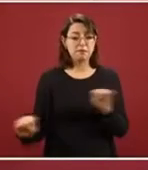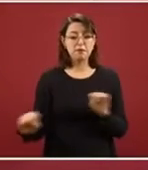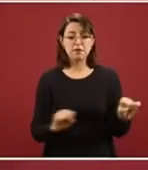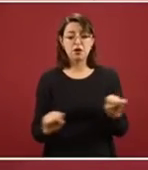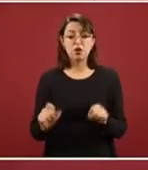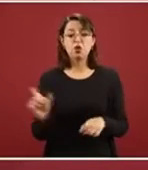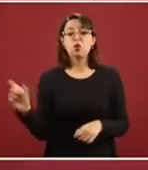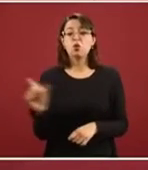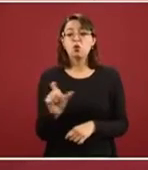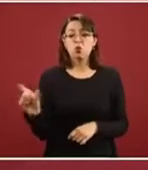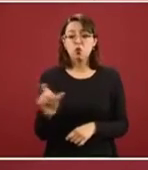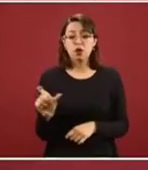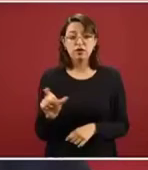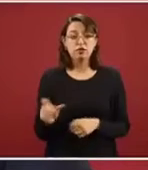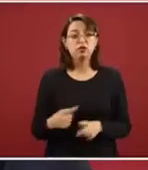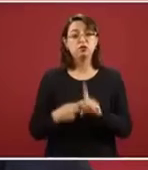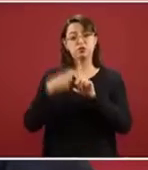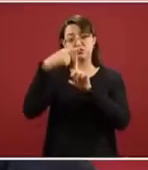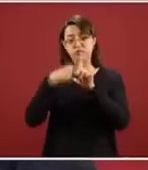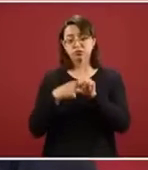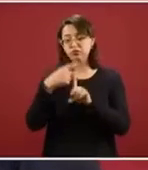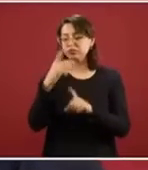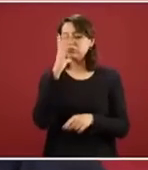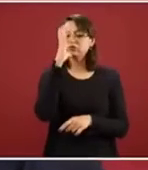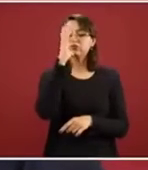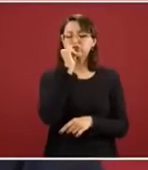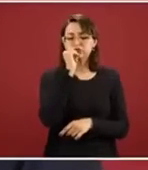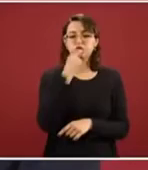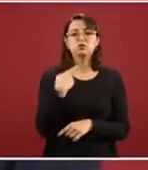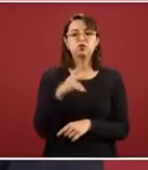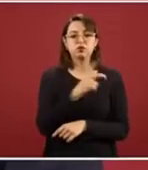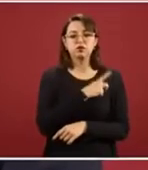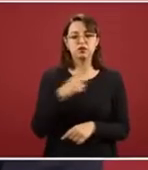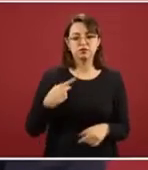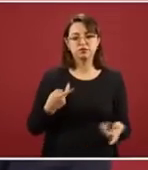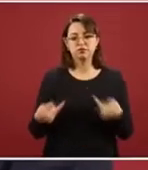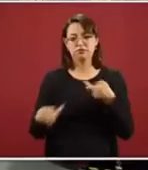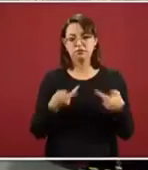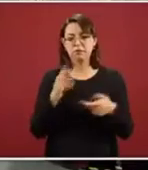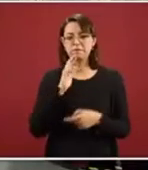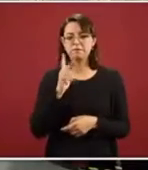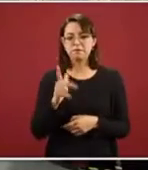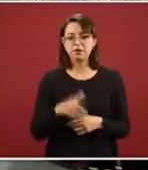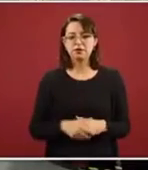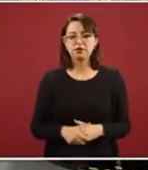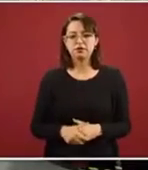puede decir ni de qué magnitud ni en qué momento, pero sí que debemos de estar mejor preparados.